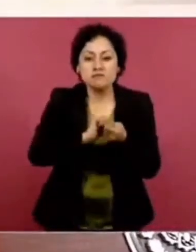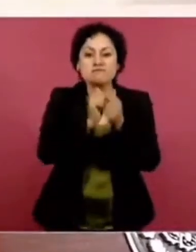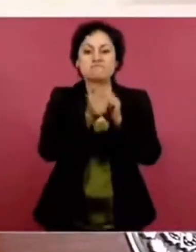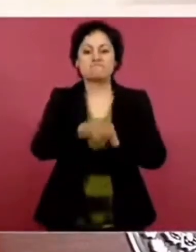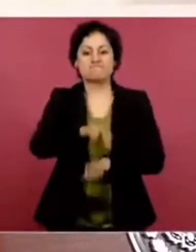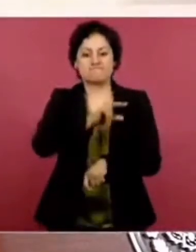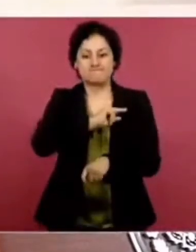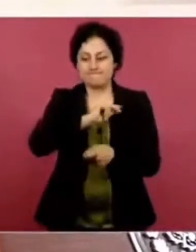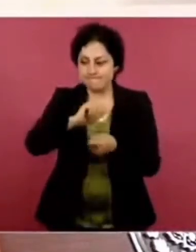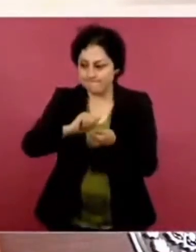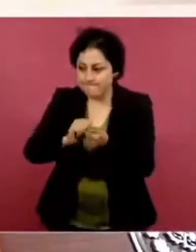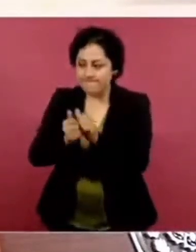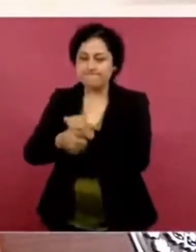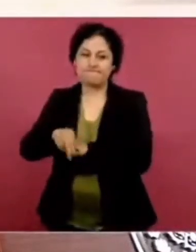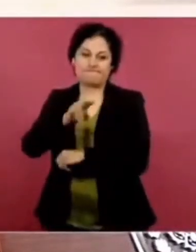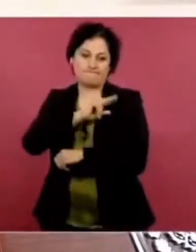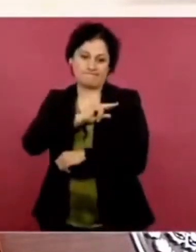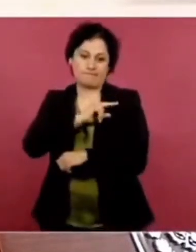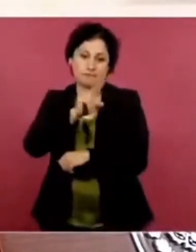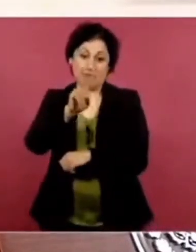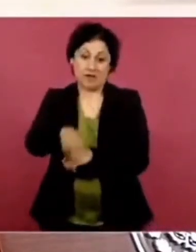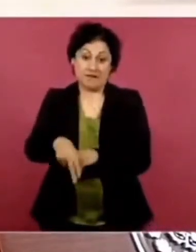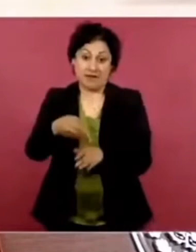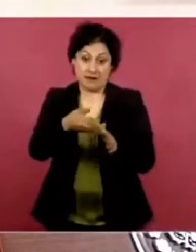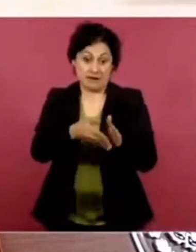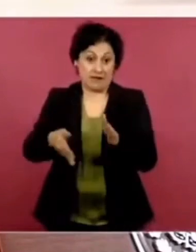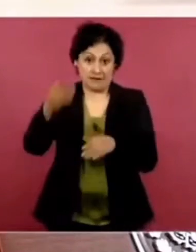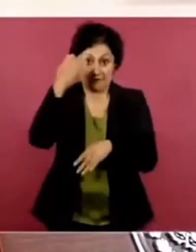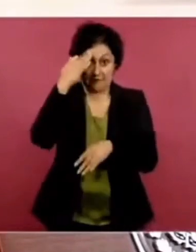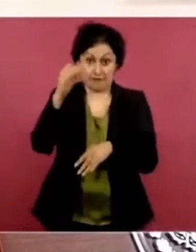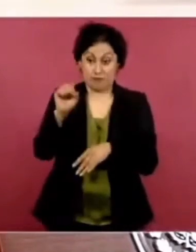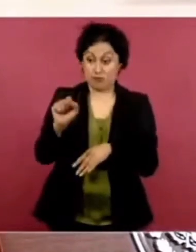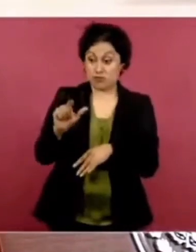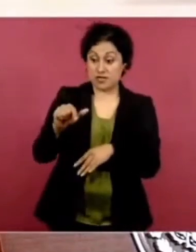que estaba en su apogeo con Salinas.